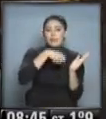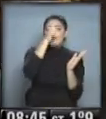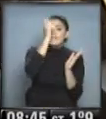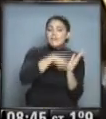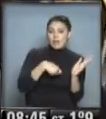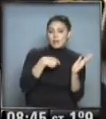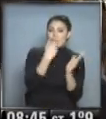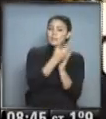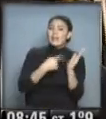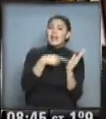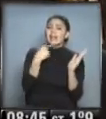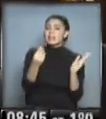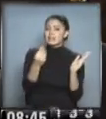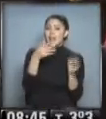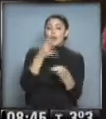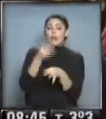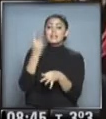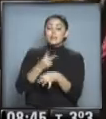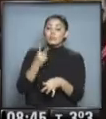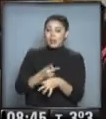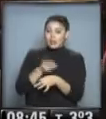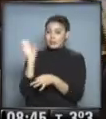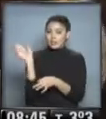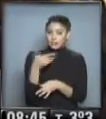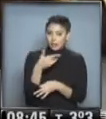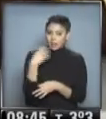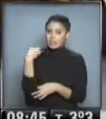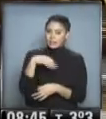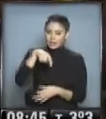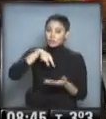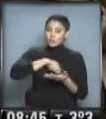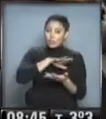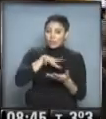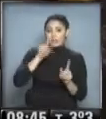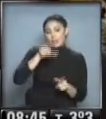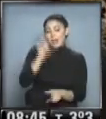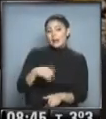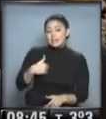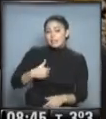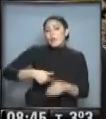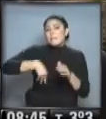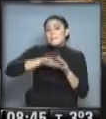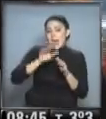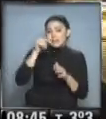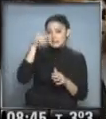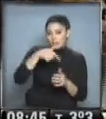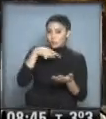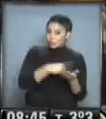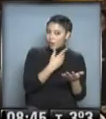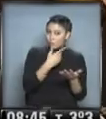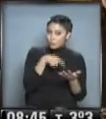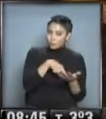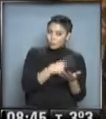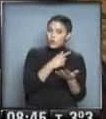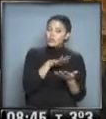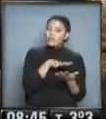Ese manifiesto dice que las escuelas secundarias tienen que tener en la Ciudad de Buenos Aires y en todo el país, pero donde se la ataca fuerte es en la Ciudad de Buenos